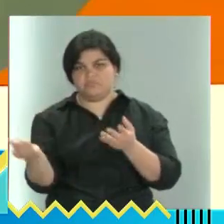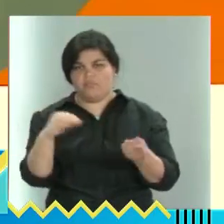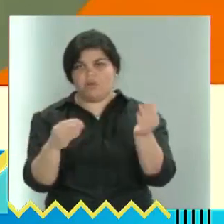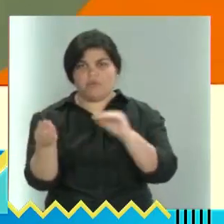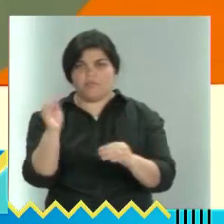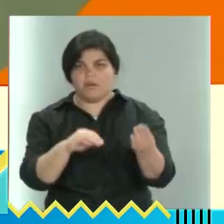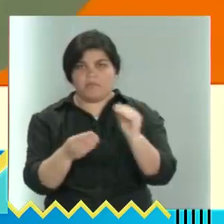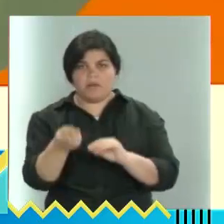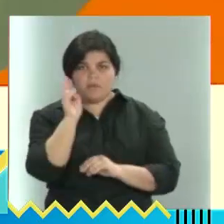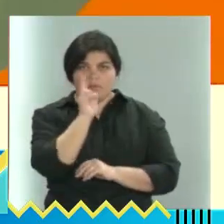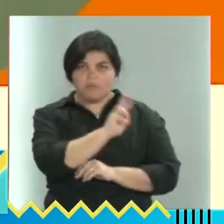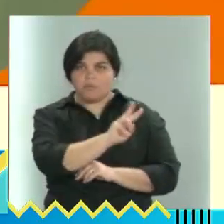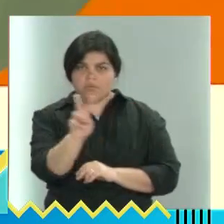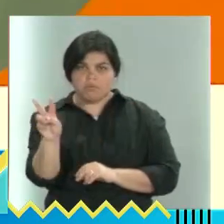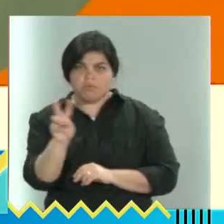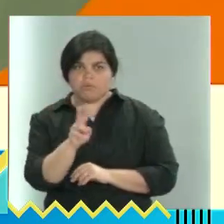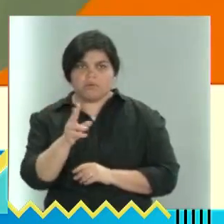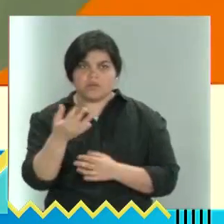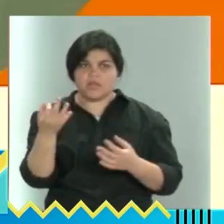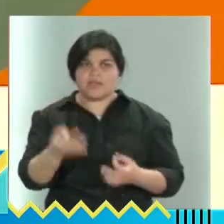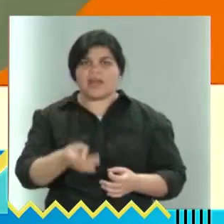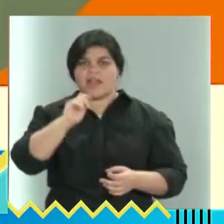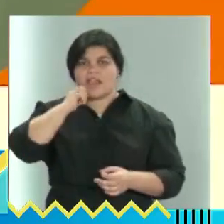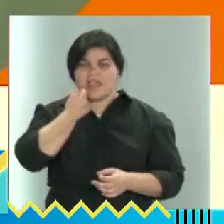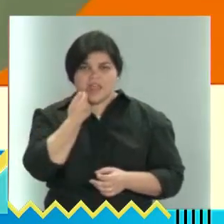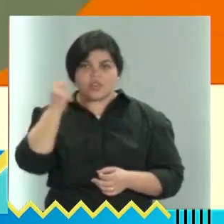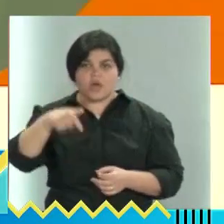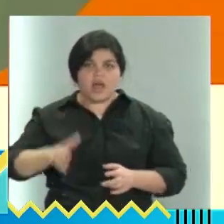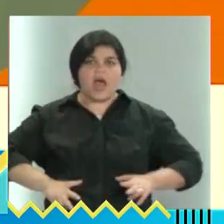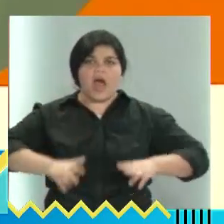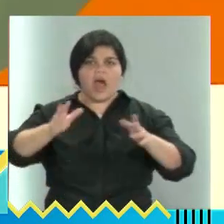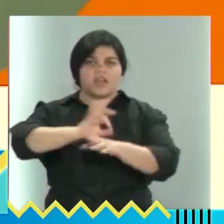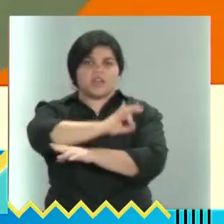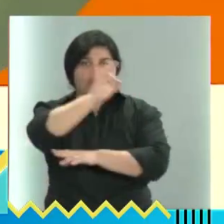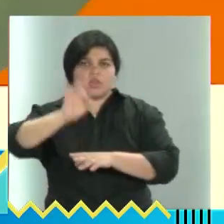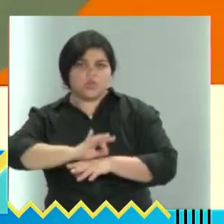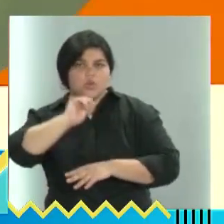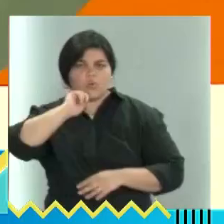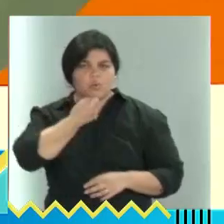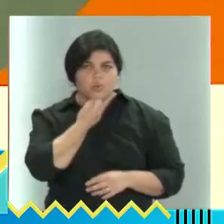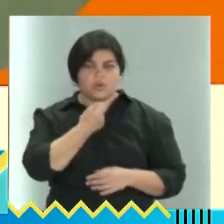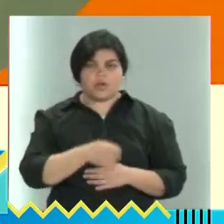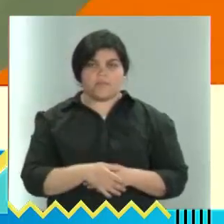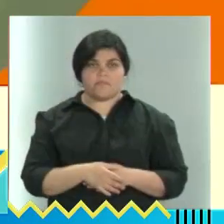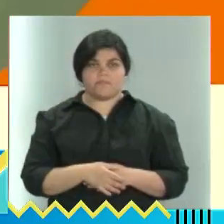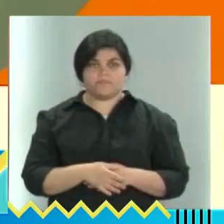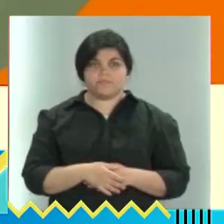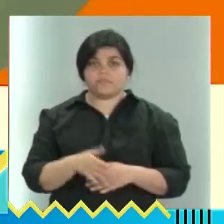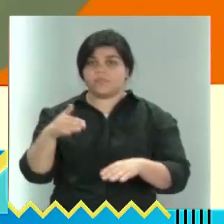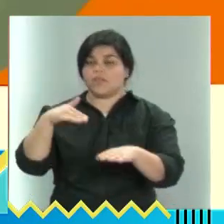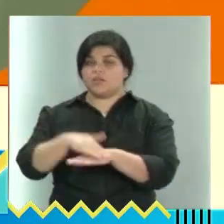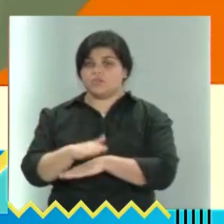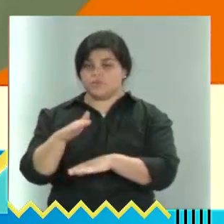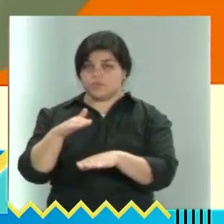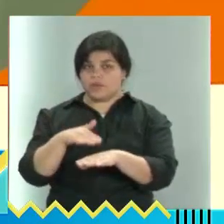donde tenemos buenos ejemplos de arquitectura. Sí. Tal vez la ciudad